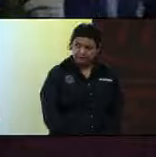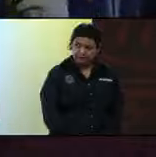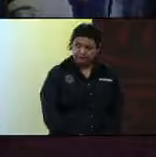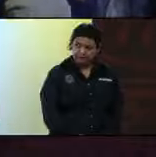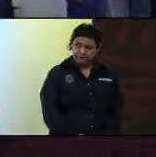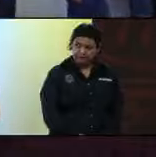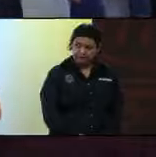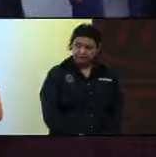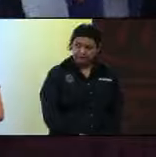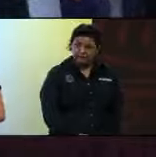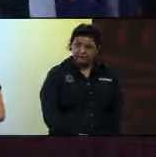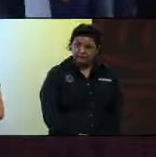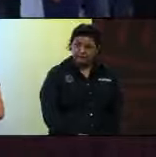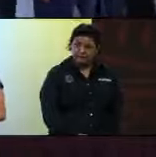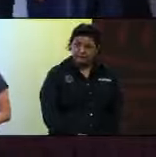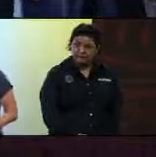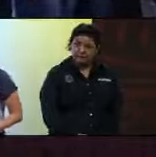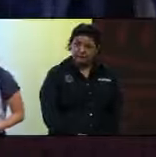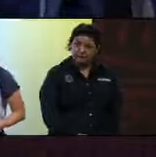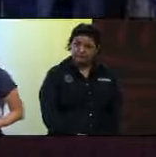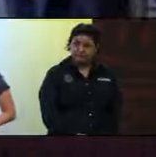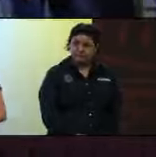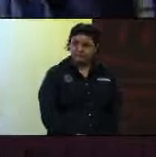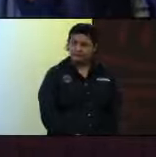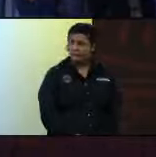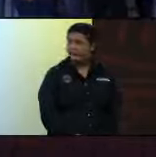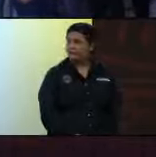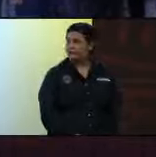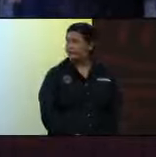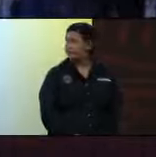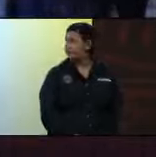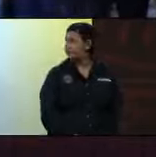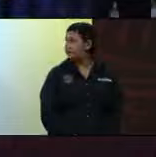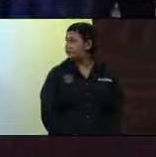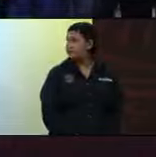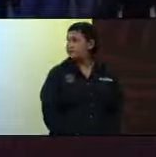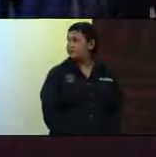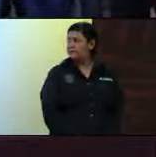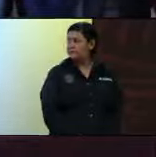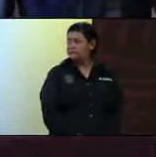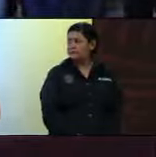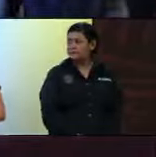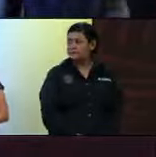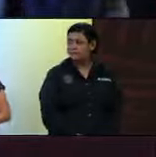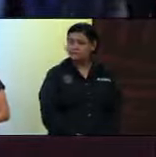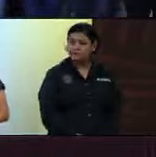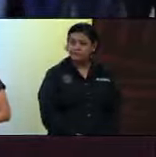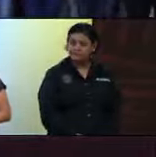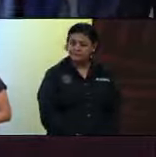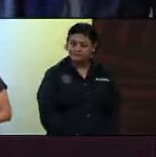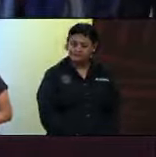poquito desvelados y demás, pero pues, viajamos de noche, ¿verdad? Pero ahorita les compartimos nuestra historia.